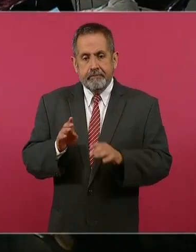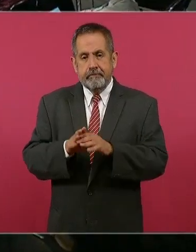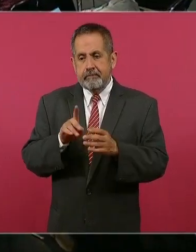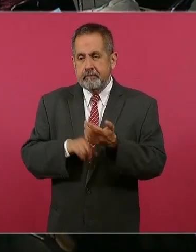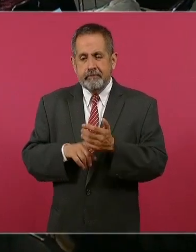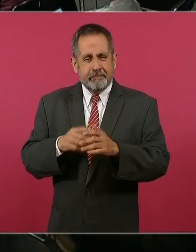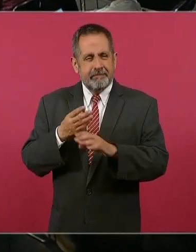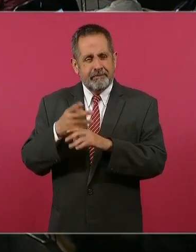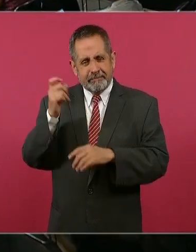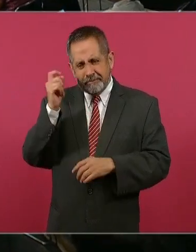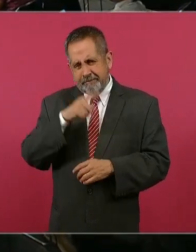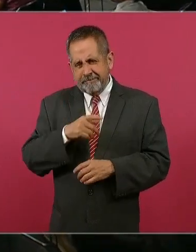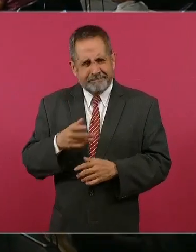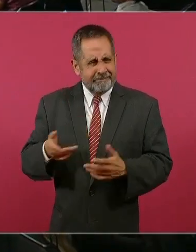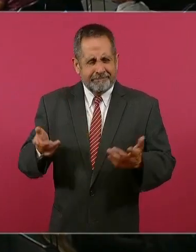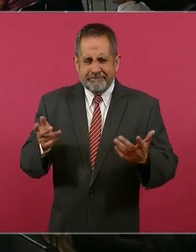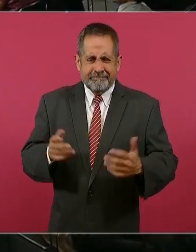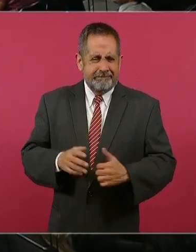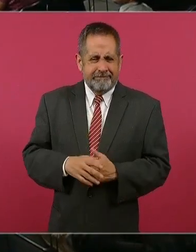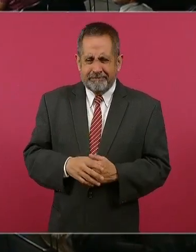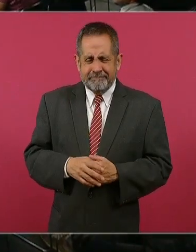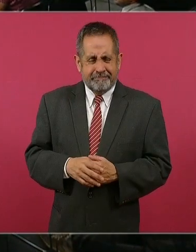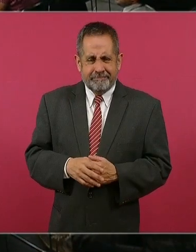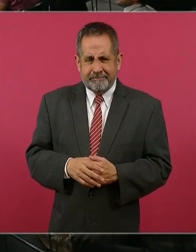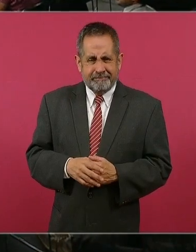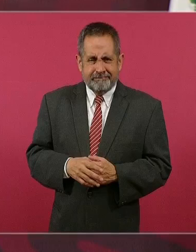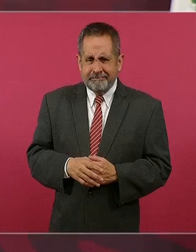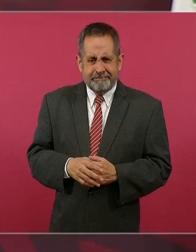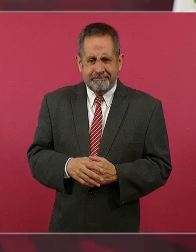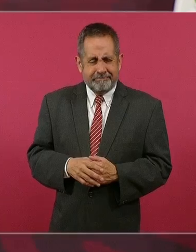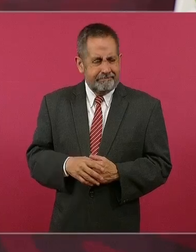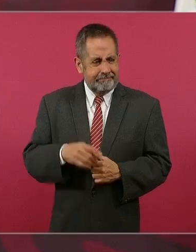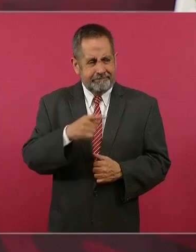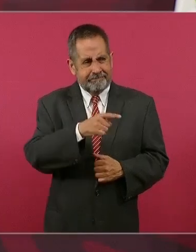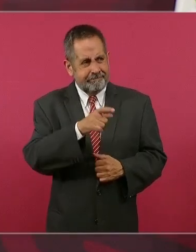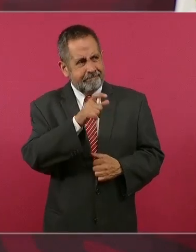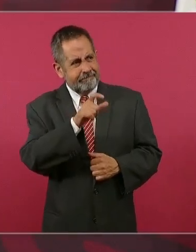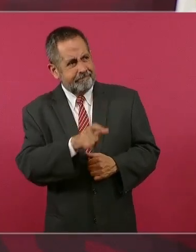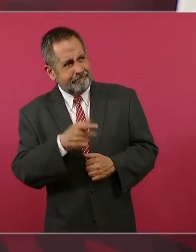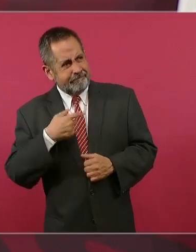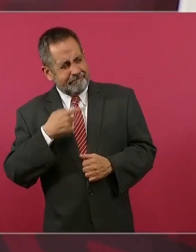es muy difícil de cambiar a una persona